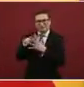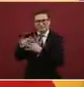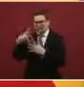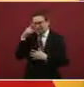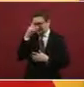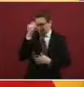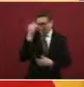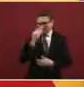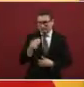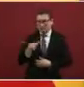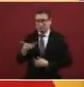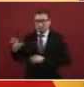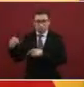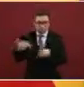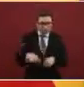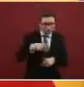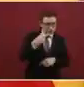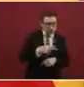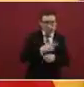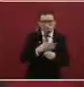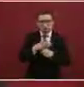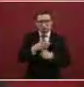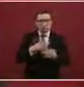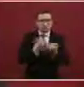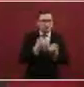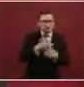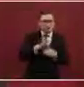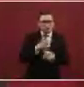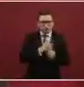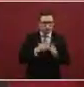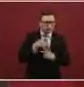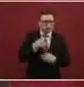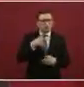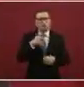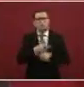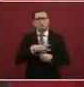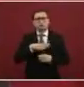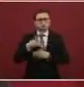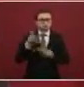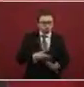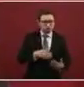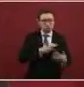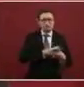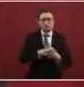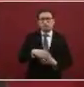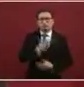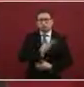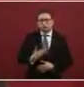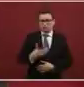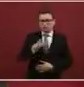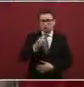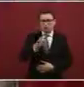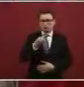quienes compartía sólidos valores republicanos y democráticos. En palabras del presidente Cárdenas, cito: